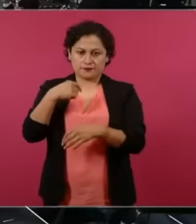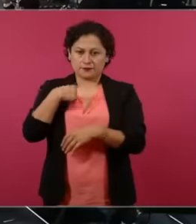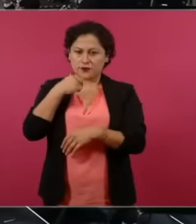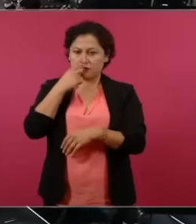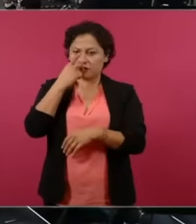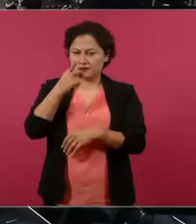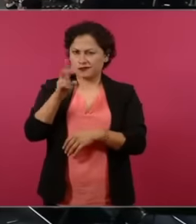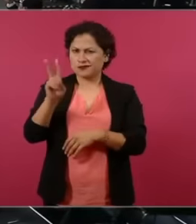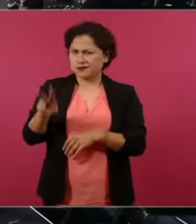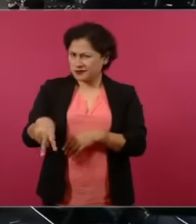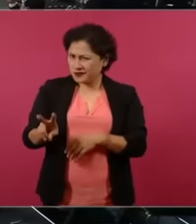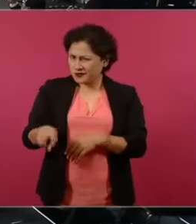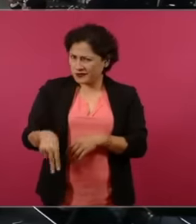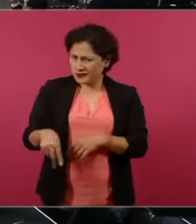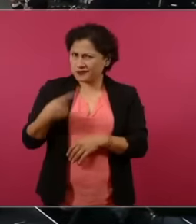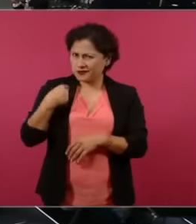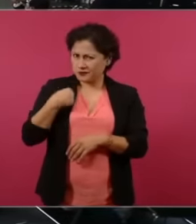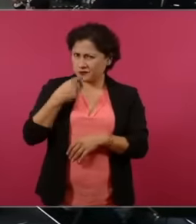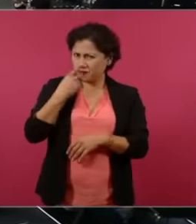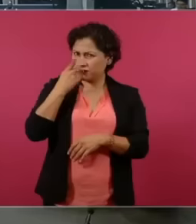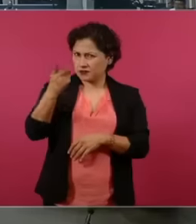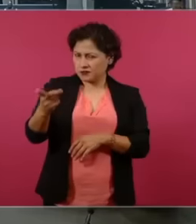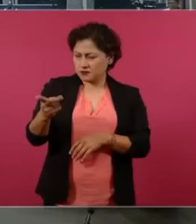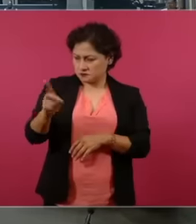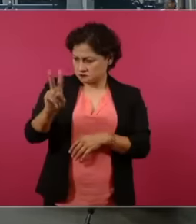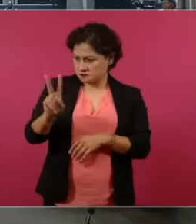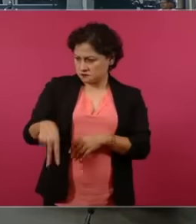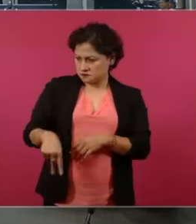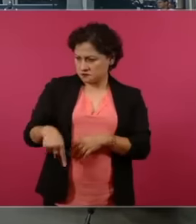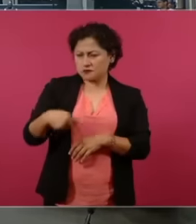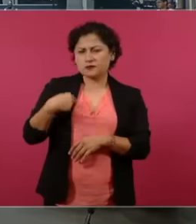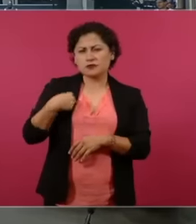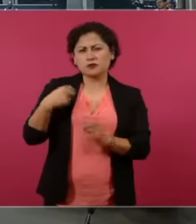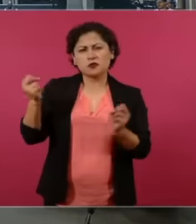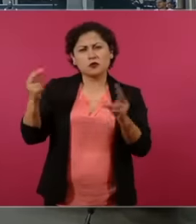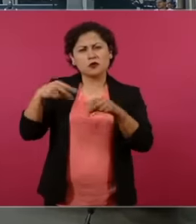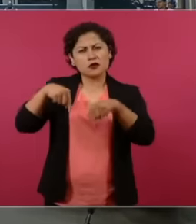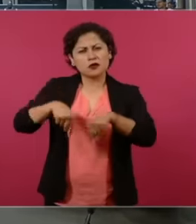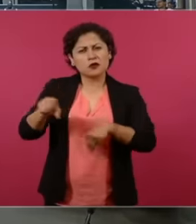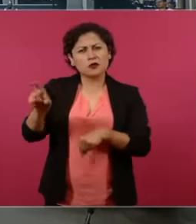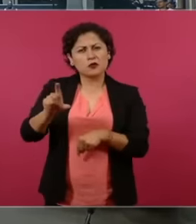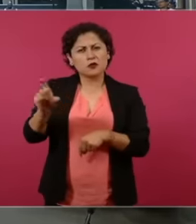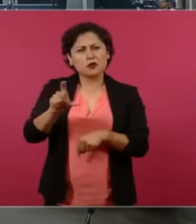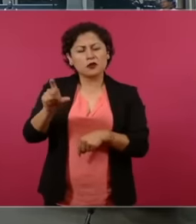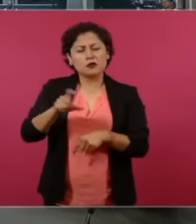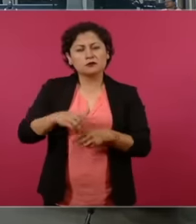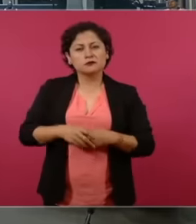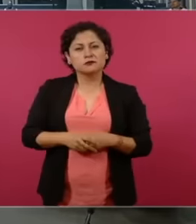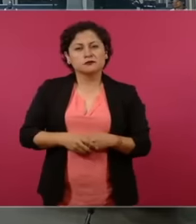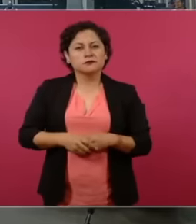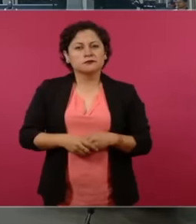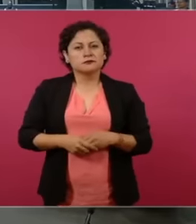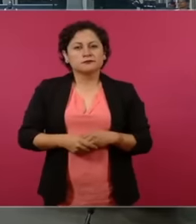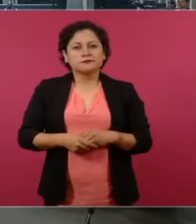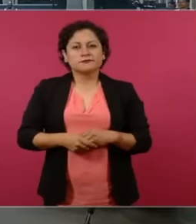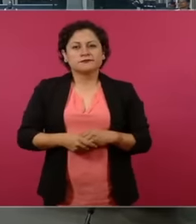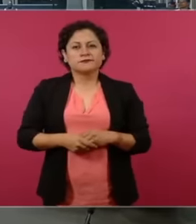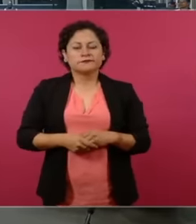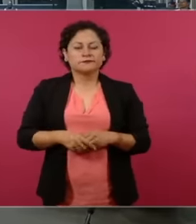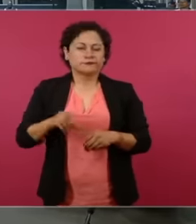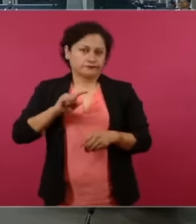Así es, ¿verdad? Sí. ¿Verdad? ¿Cuándo nos vimos aquí? Febrero fue cuando nos vimos en…